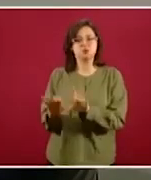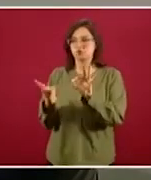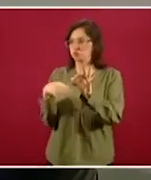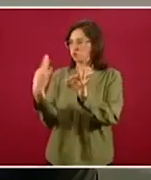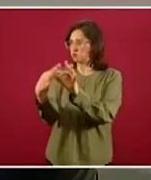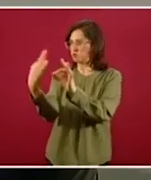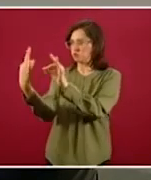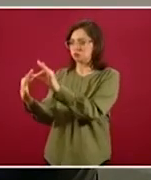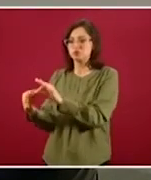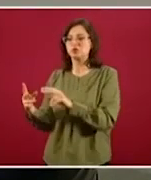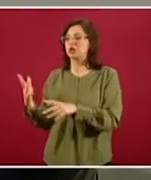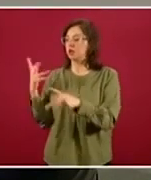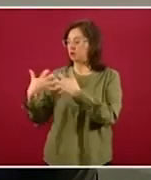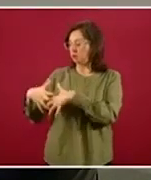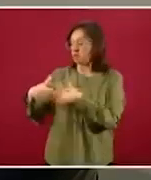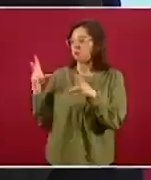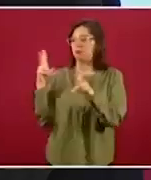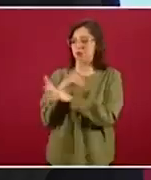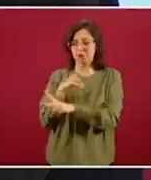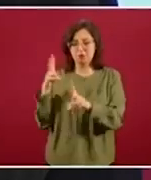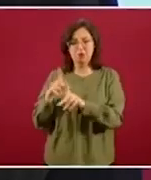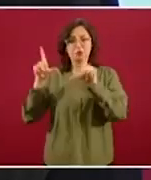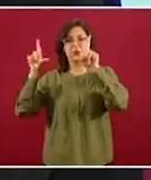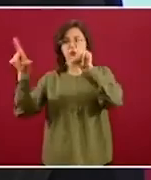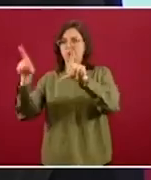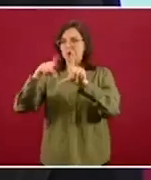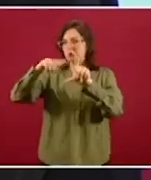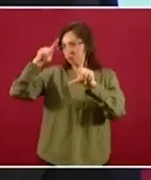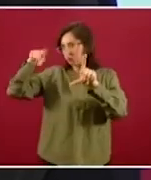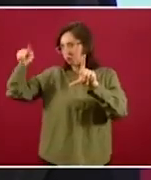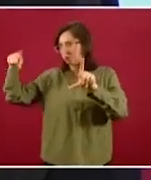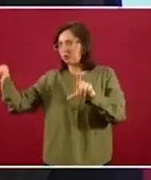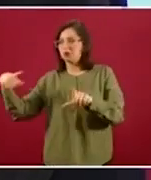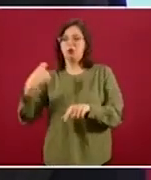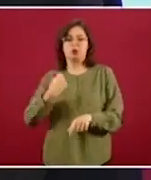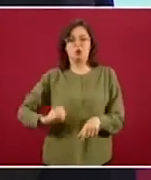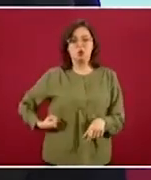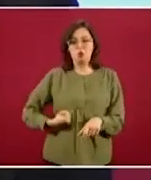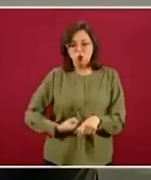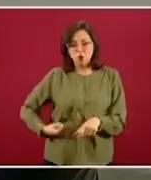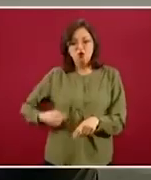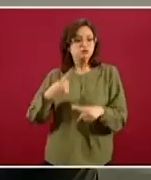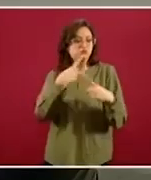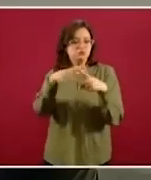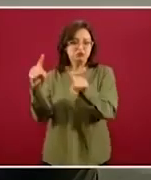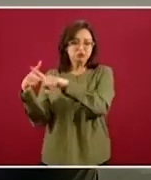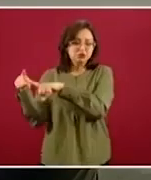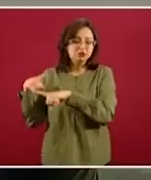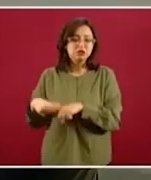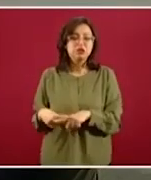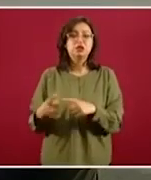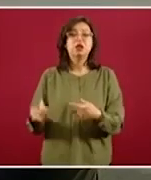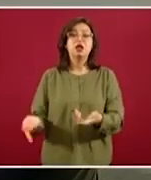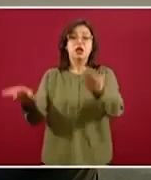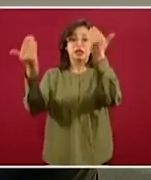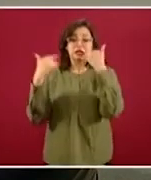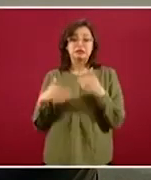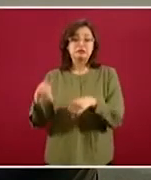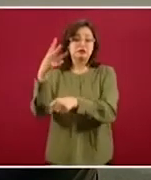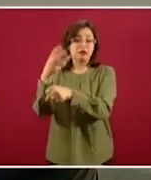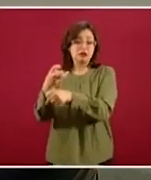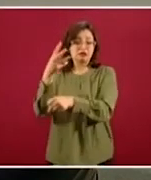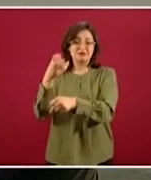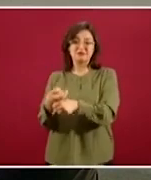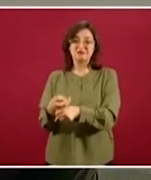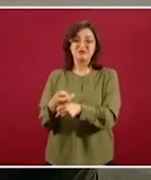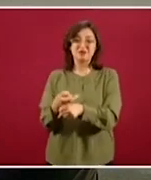equipadas con sus ventiladores, monitores, equipos de ultrasonido, etcétera. Y una fase 3, una vez que